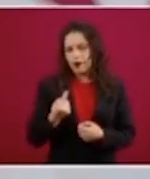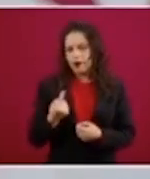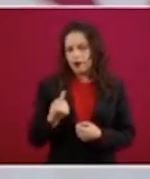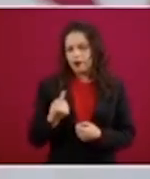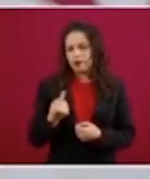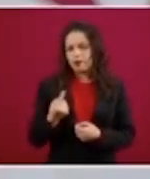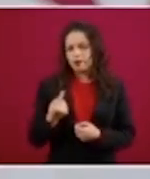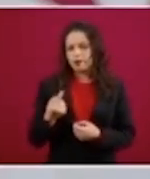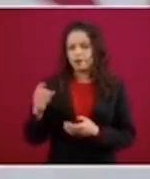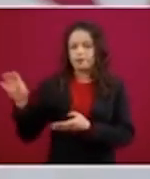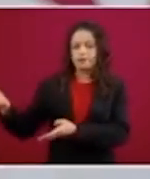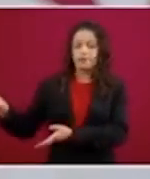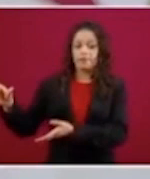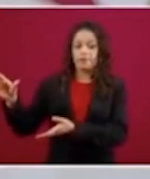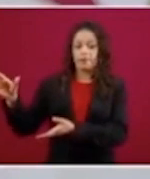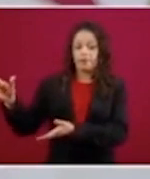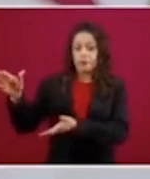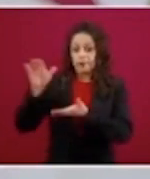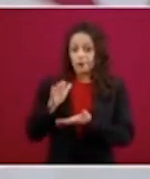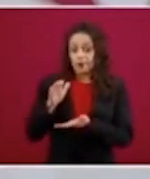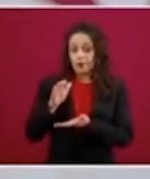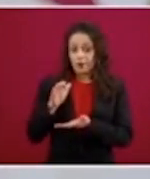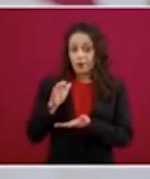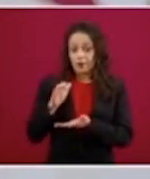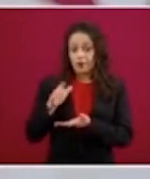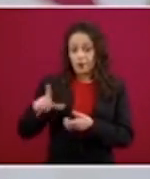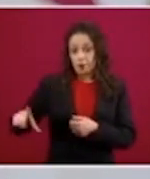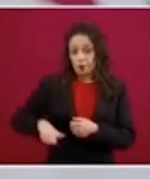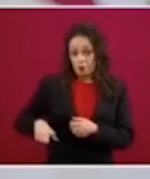entregar al gobierno en abril del año próximo